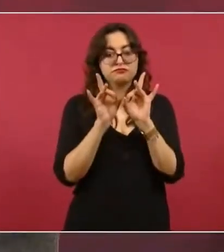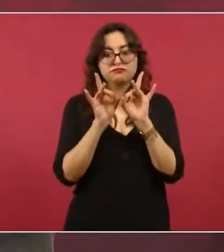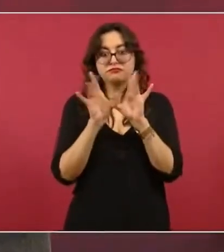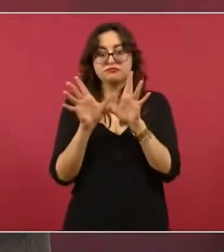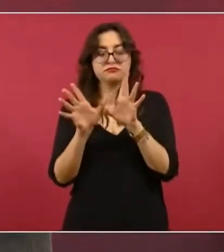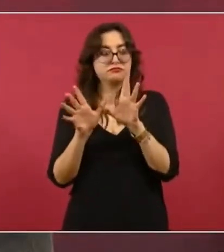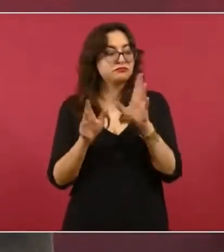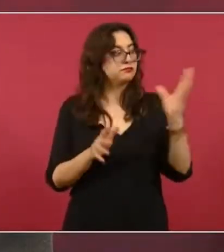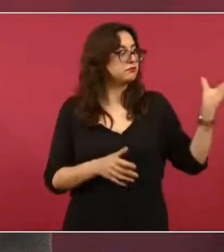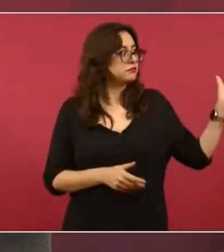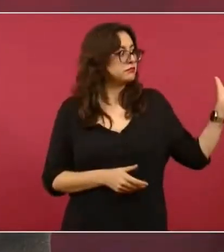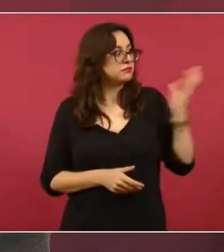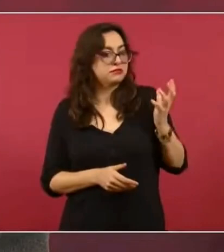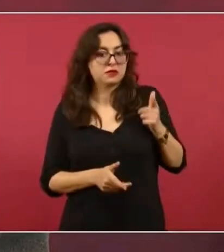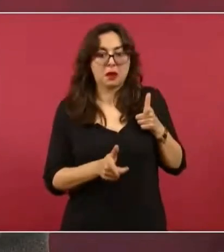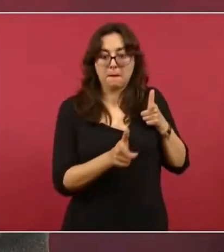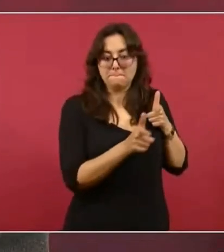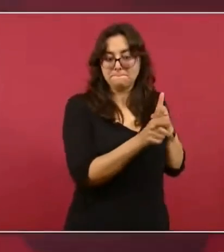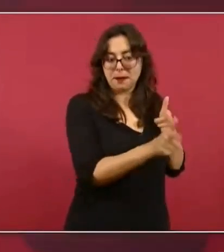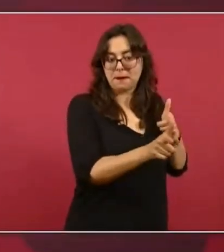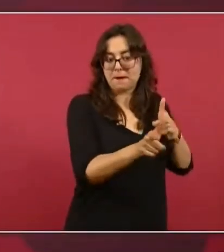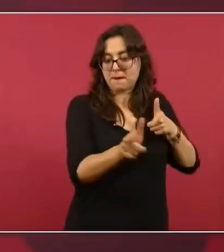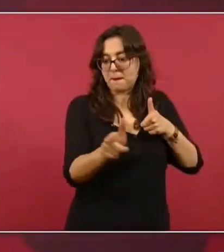y los asesina.